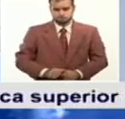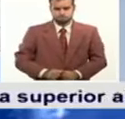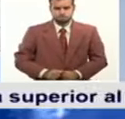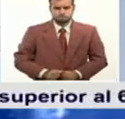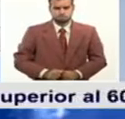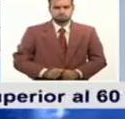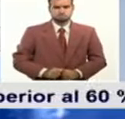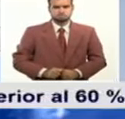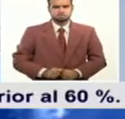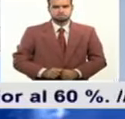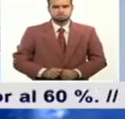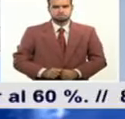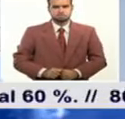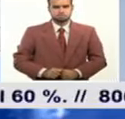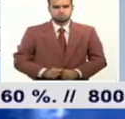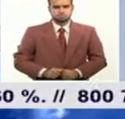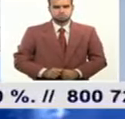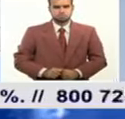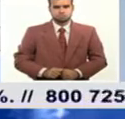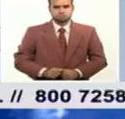Se acumulan ya